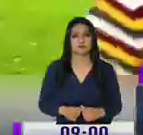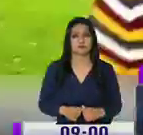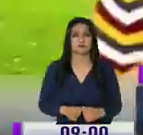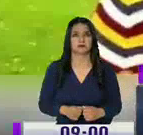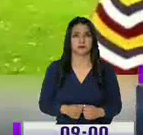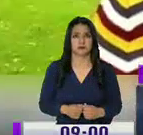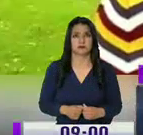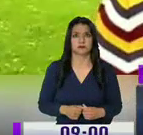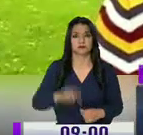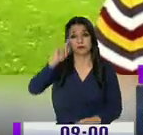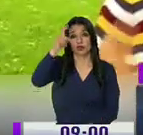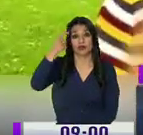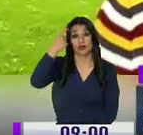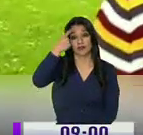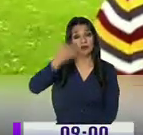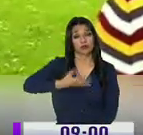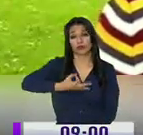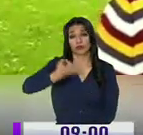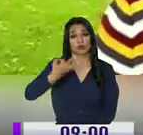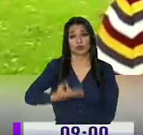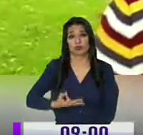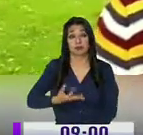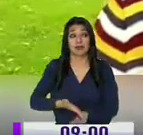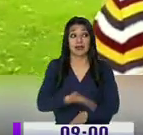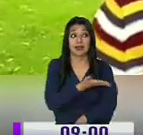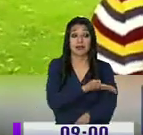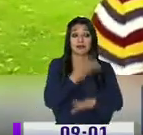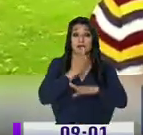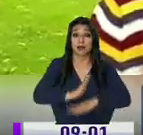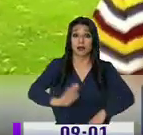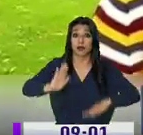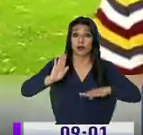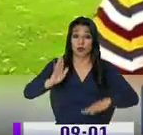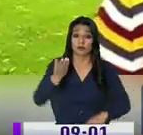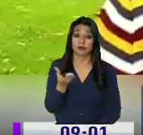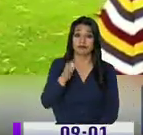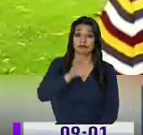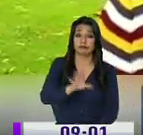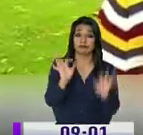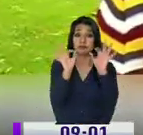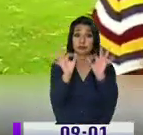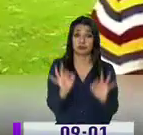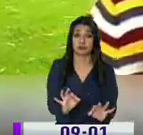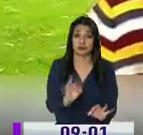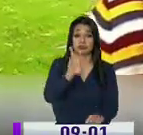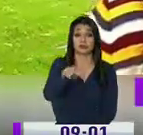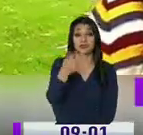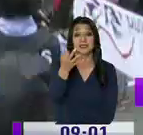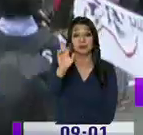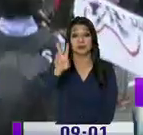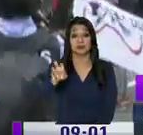Pero el gobierno ha decidido incumplir esa plata de los saldos para la ciencia, tanto para el 2019 como para el